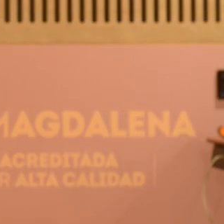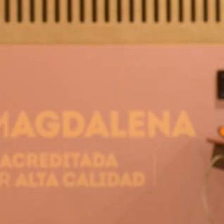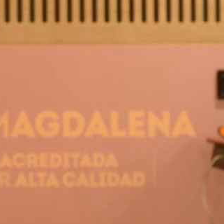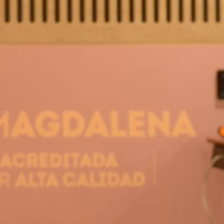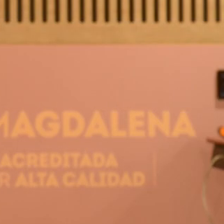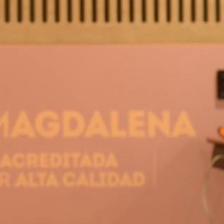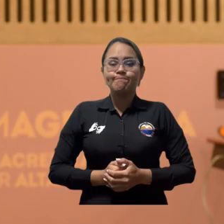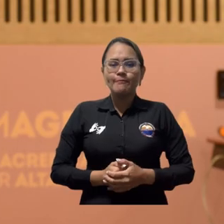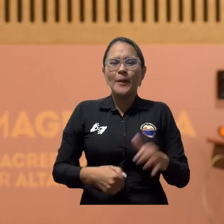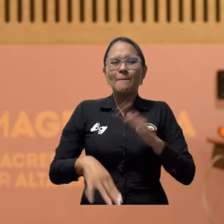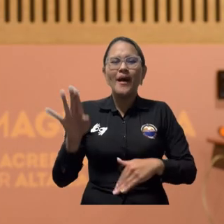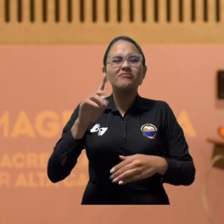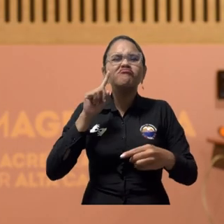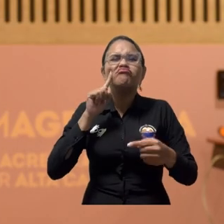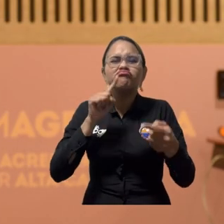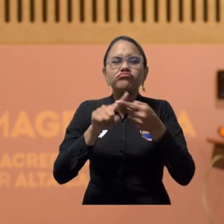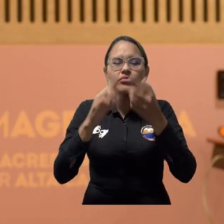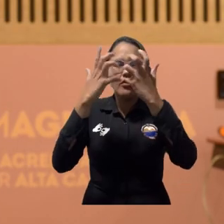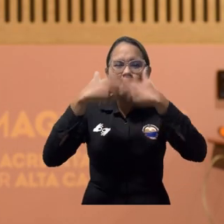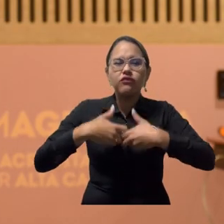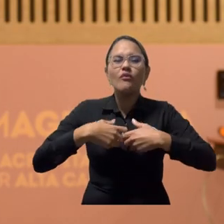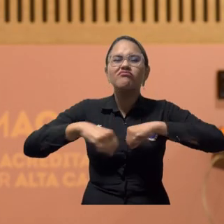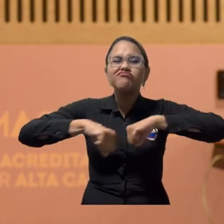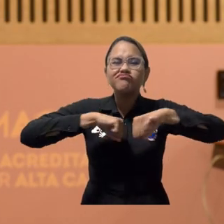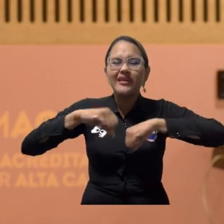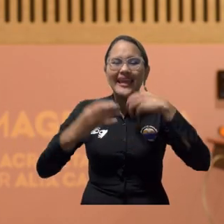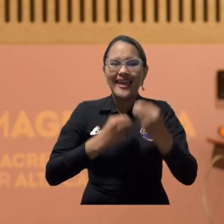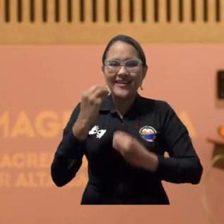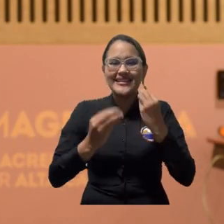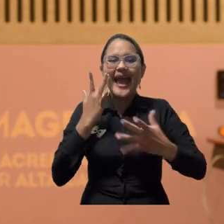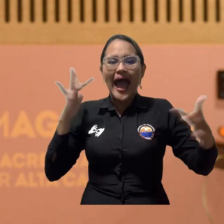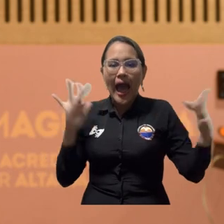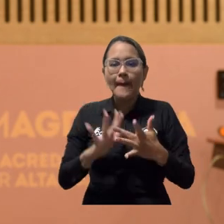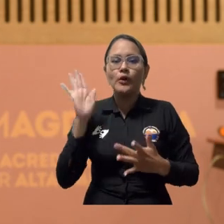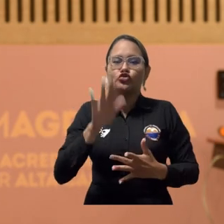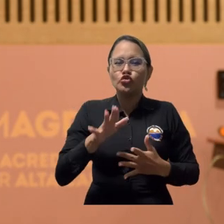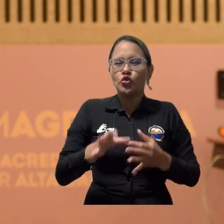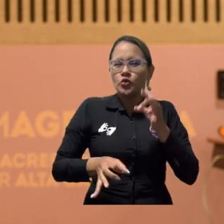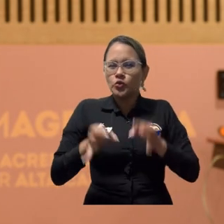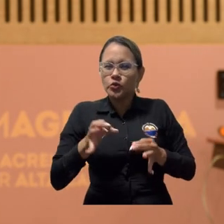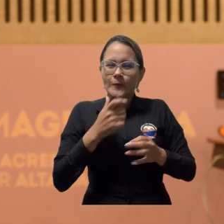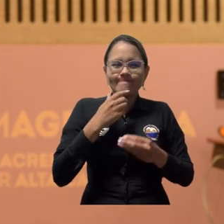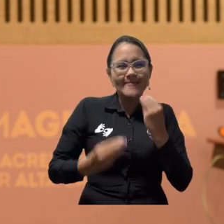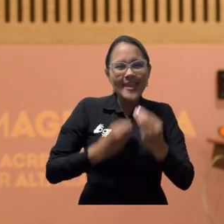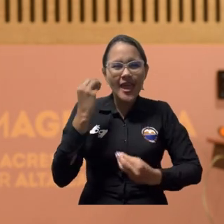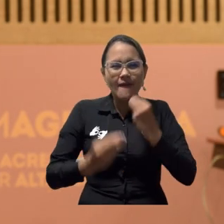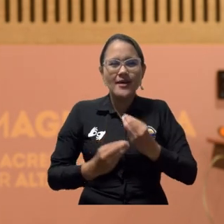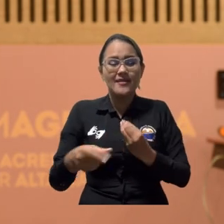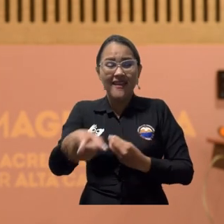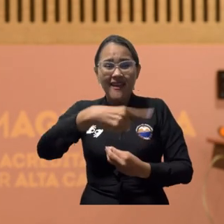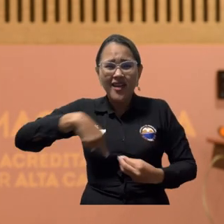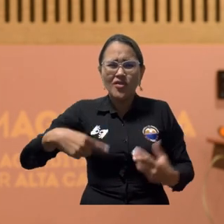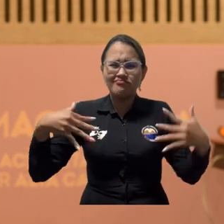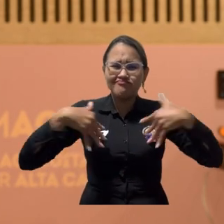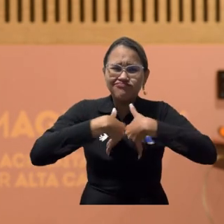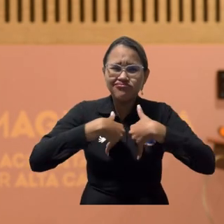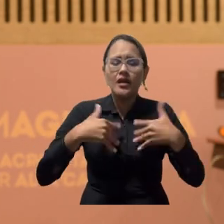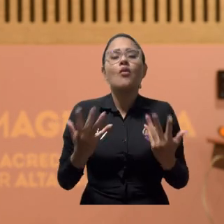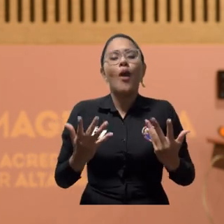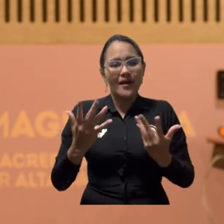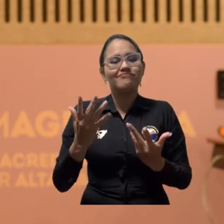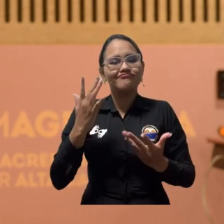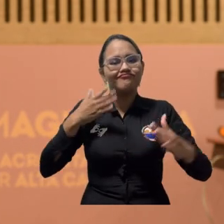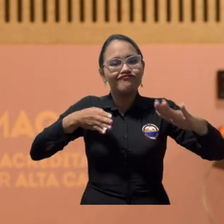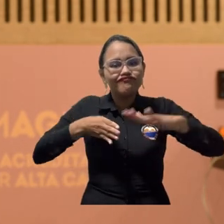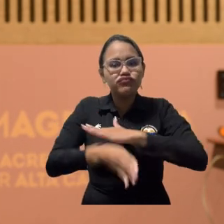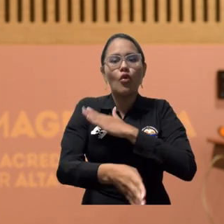Y que su función es ser precisamente el mecanismo judicial que garantice a las víctimas y a los comparecientes el acceso a la justicia en